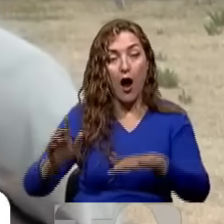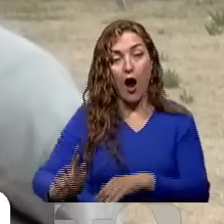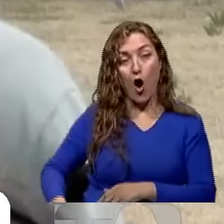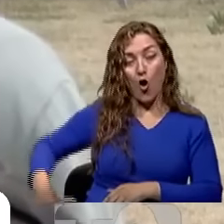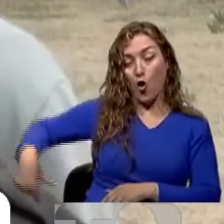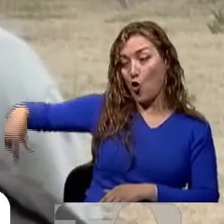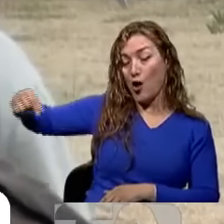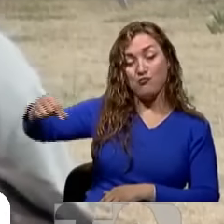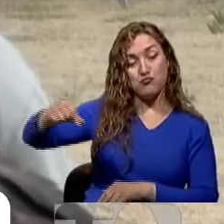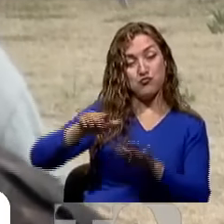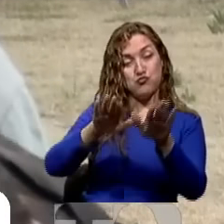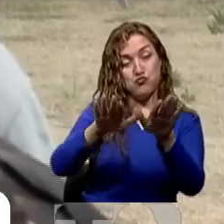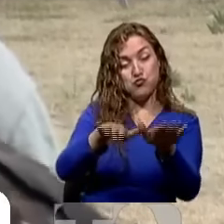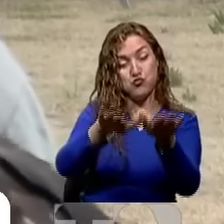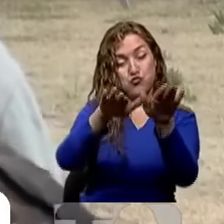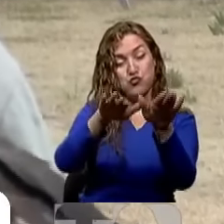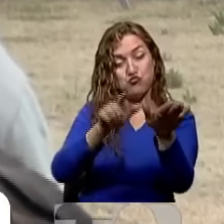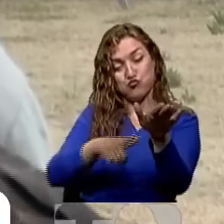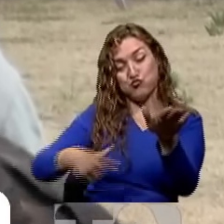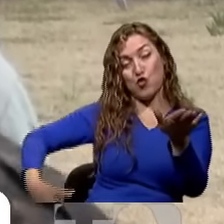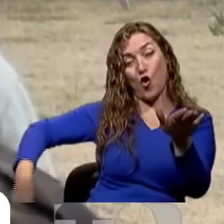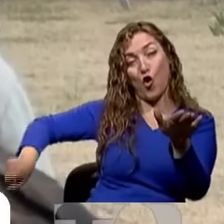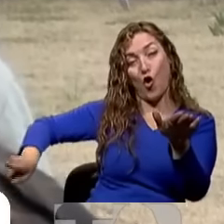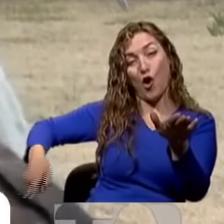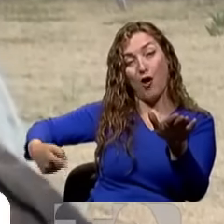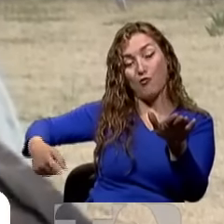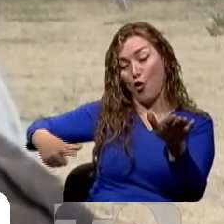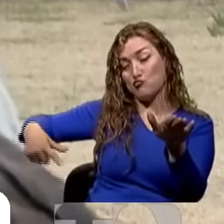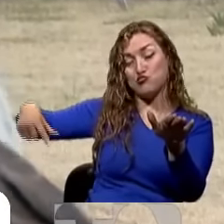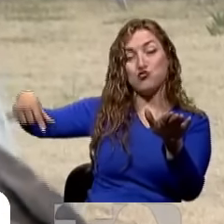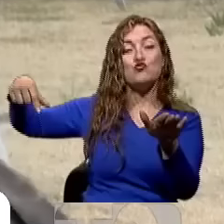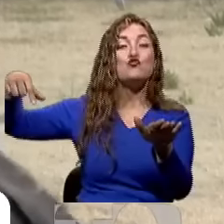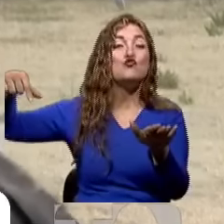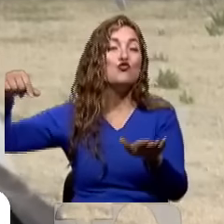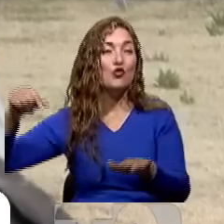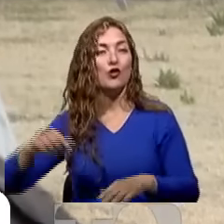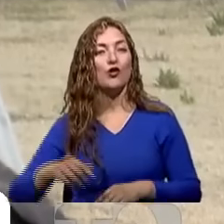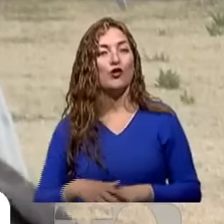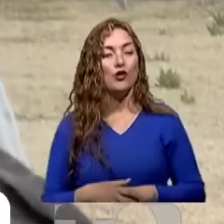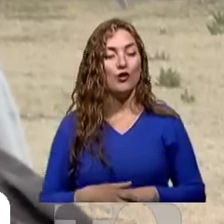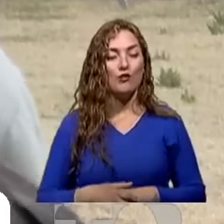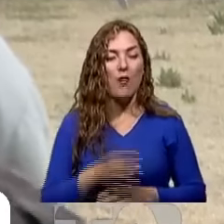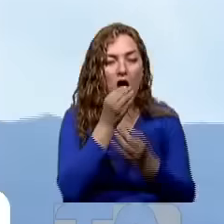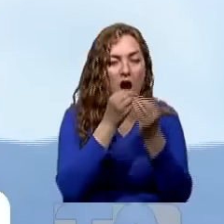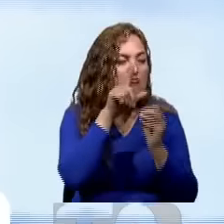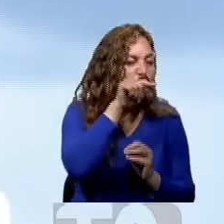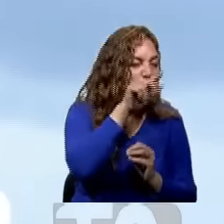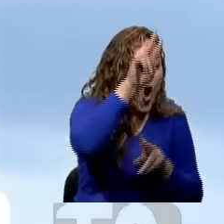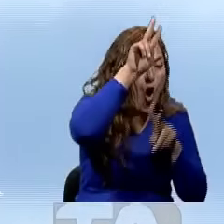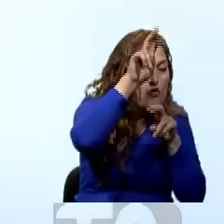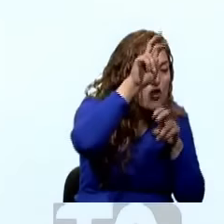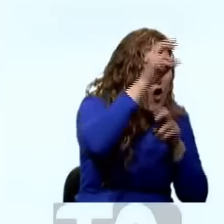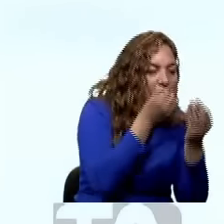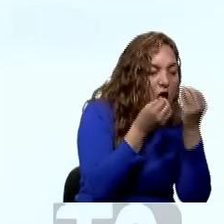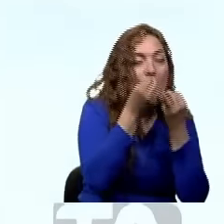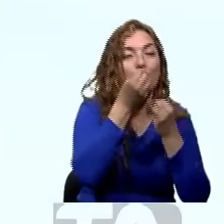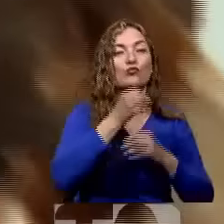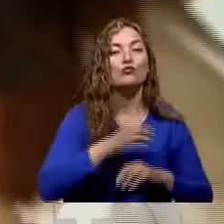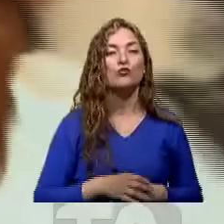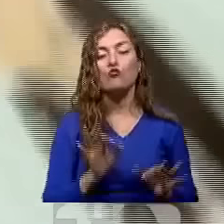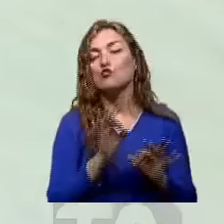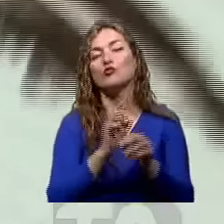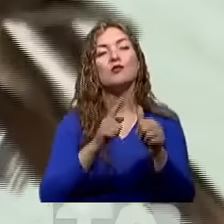que les permita esa maniobrabilidad. Y es un ave que consume sobre todo tórtolas y conejos. La función principal del águila